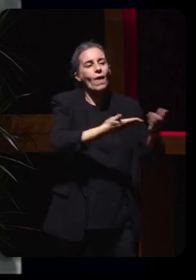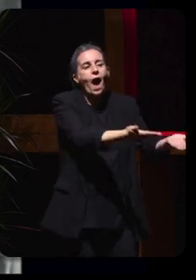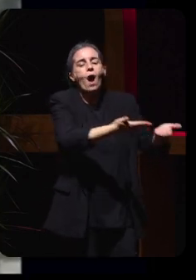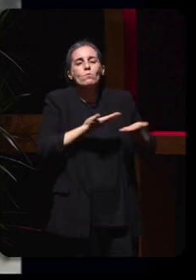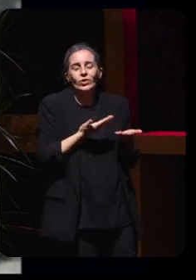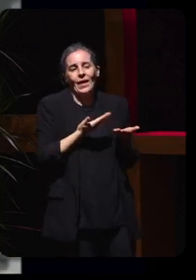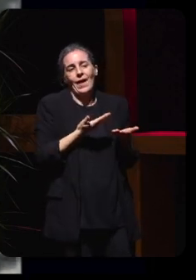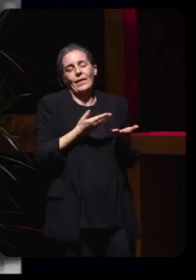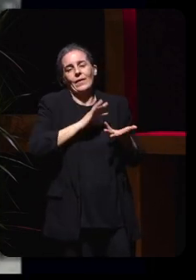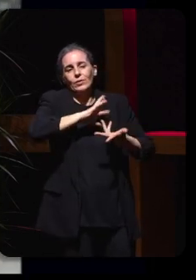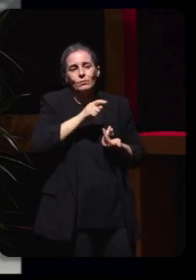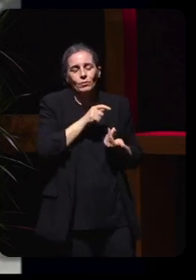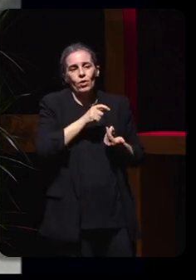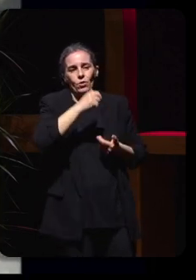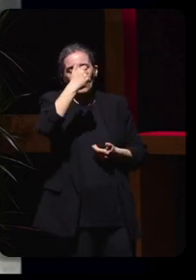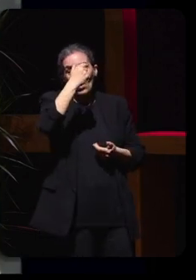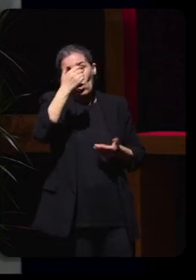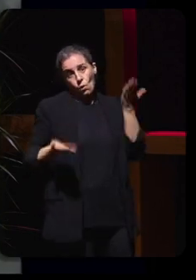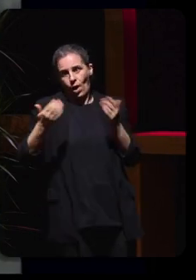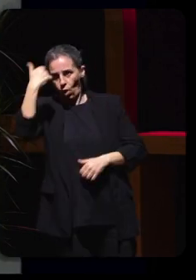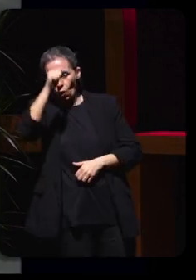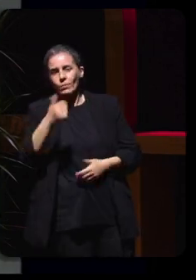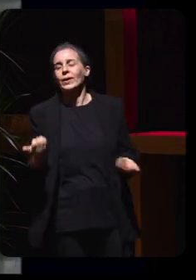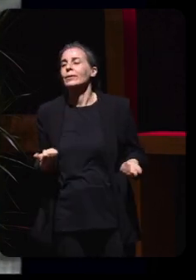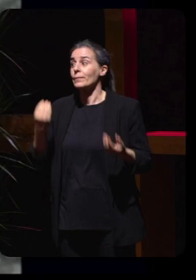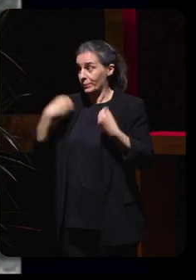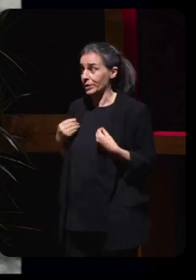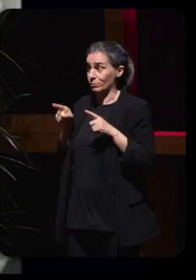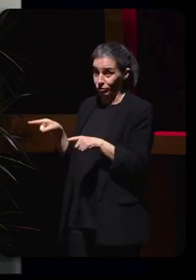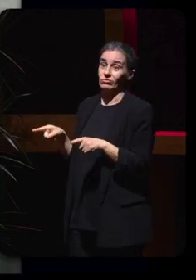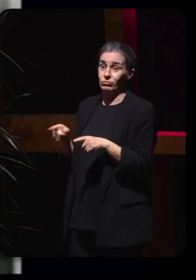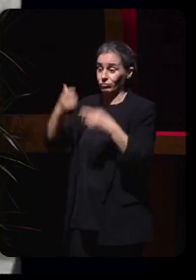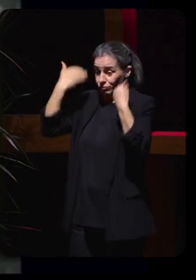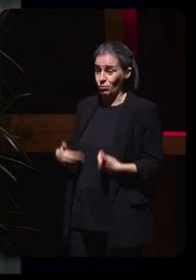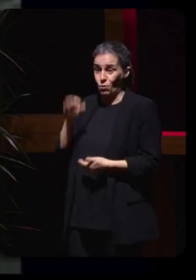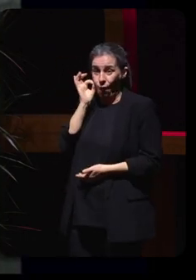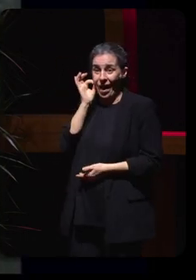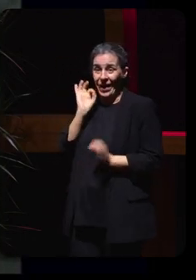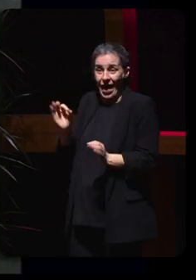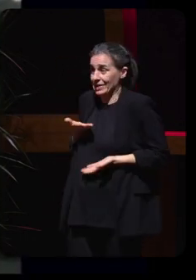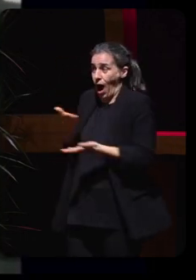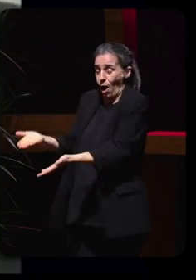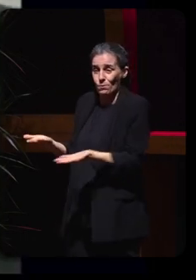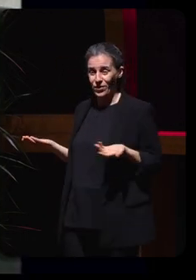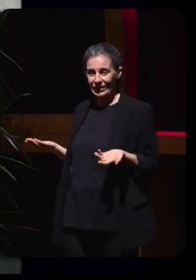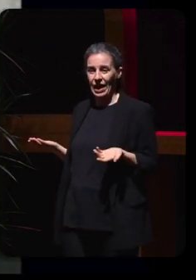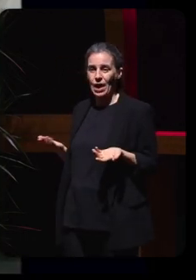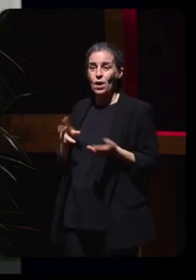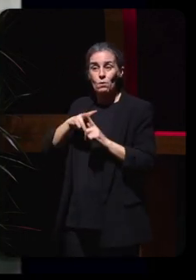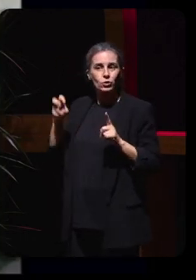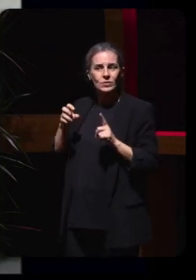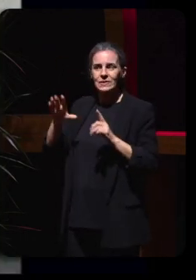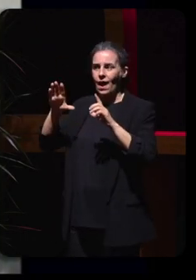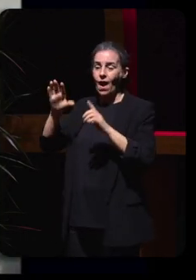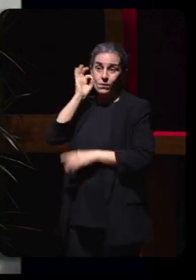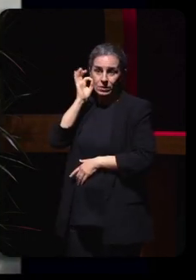la información que no puede aportar el hombre periodista? Pues creo que justamente esto, el ser una mujer, es decir, la visión femenina de todos